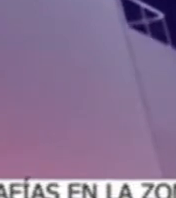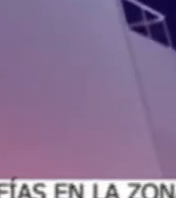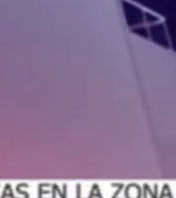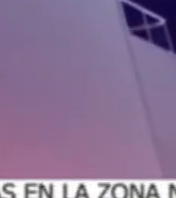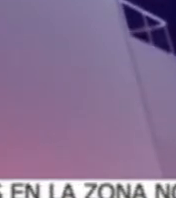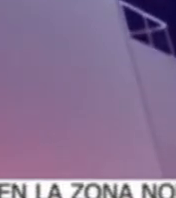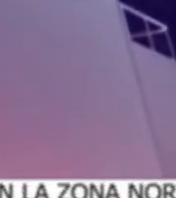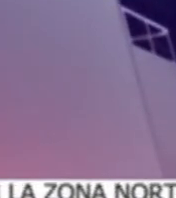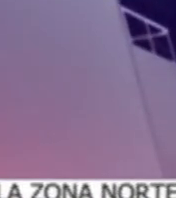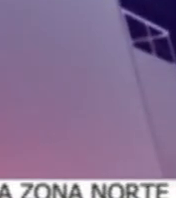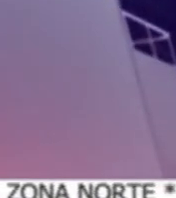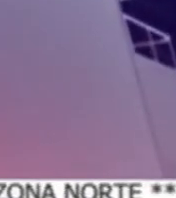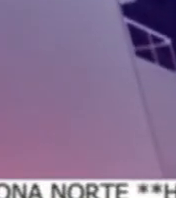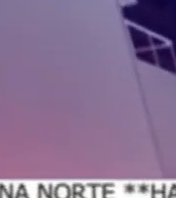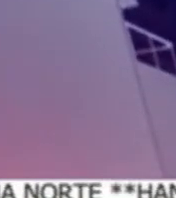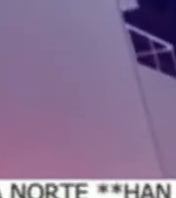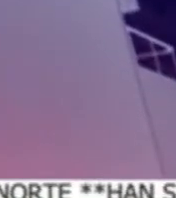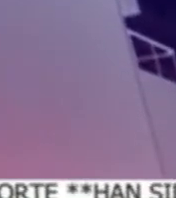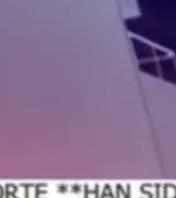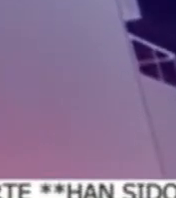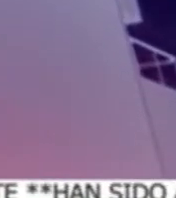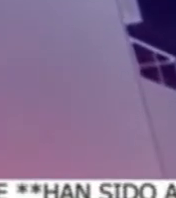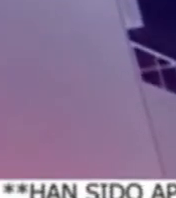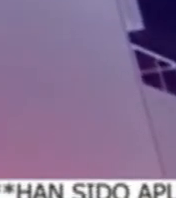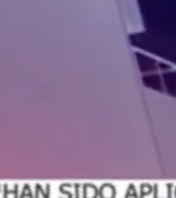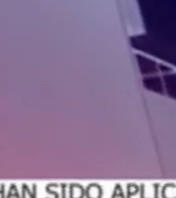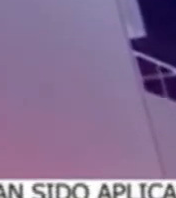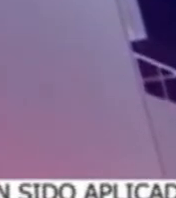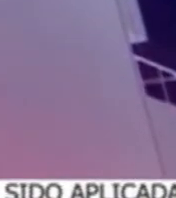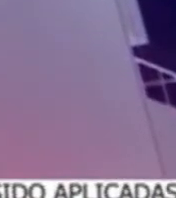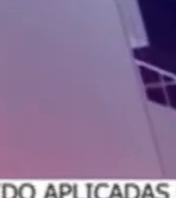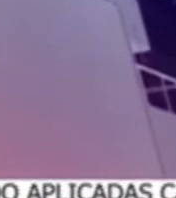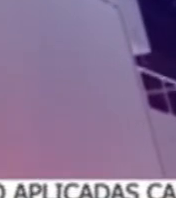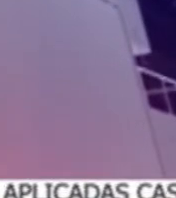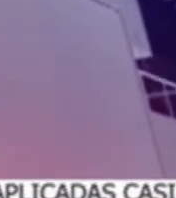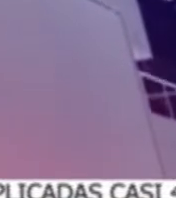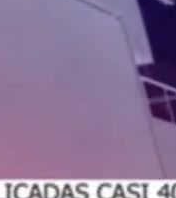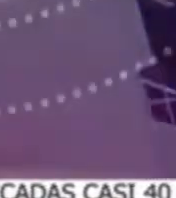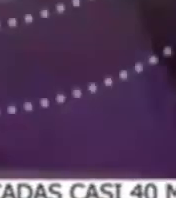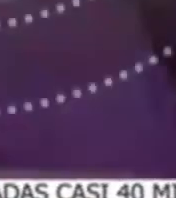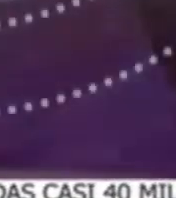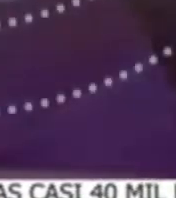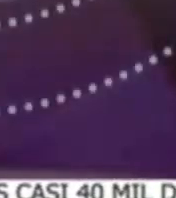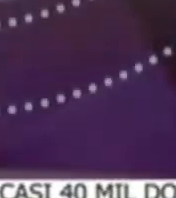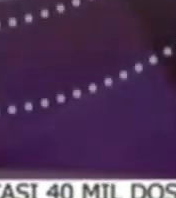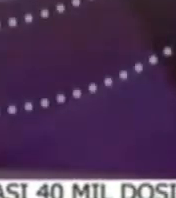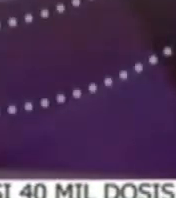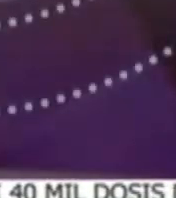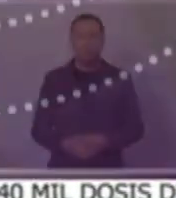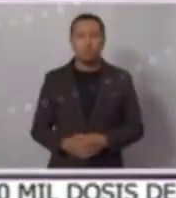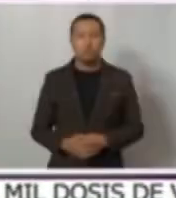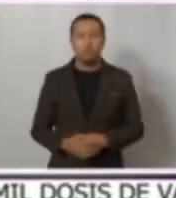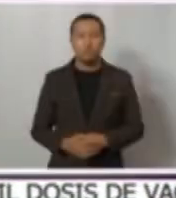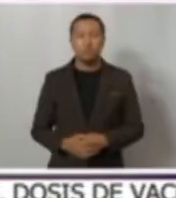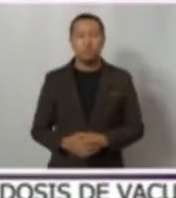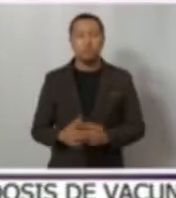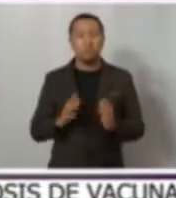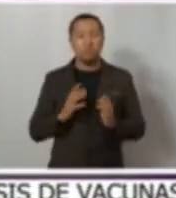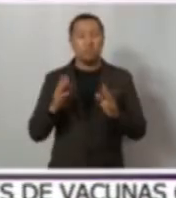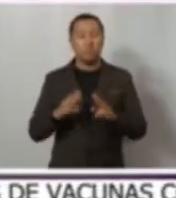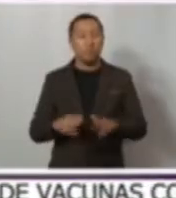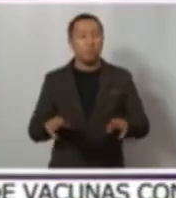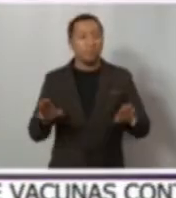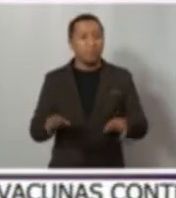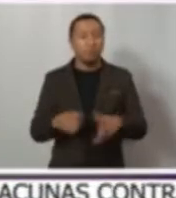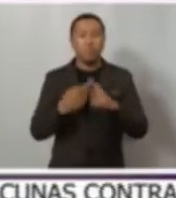Efemérides. Una mirada al pasado. Una mirada al pasado. Vaya música para